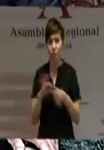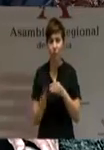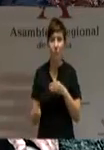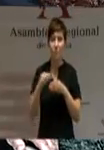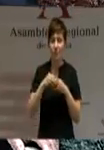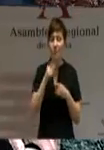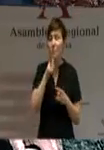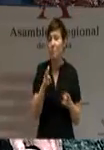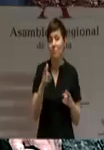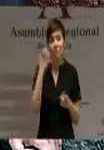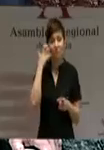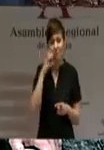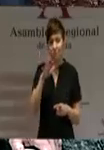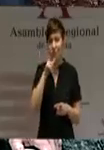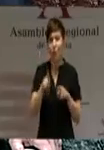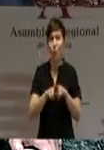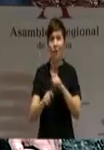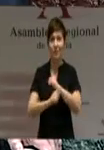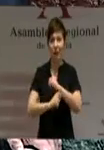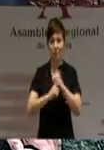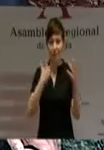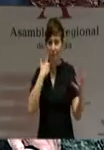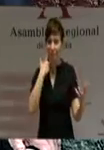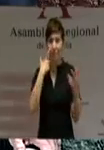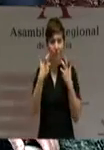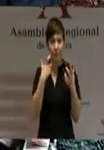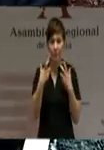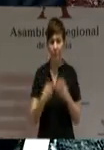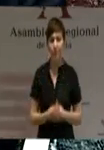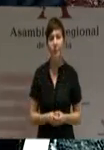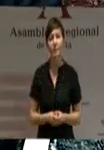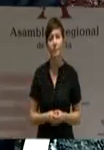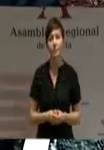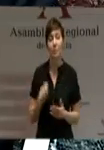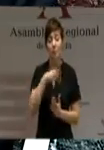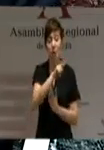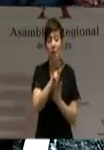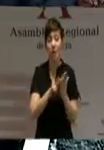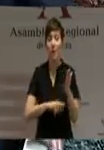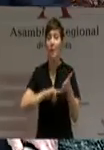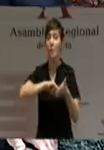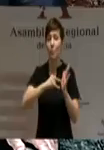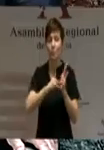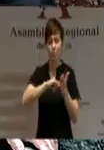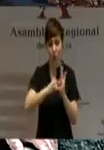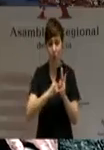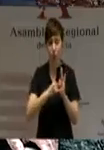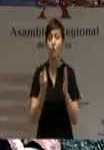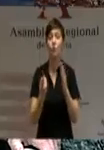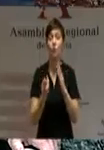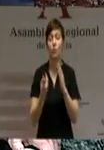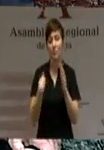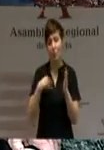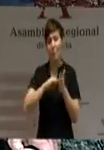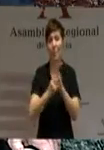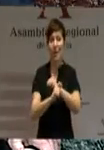orden creciente, una trampa que, sin duda alguna, se puede constatar al leer el proyecto del Plan Estratégico